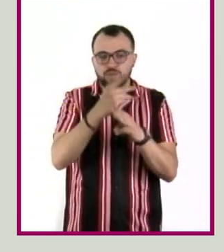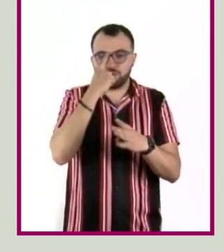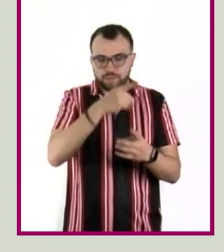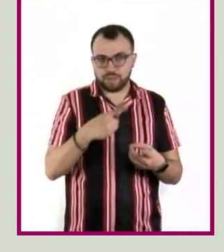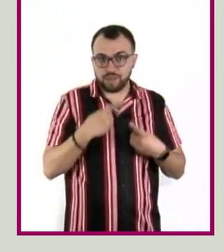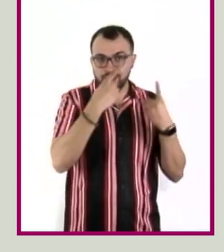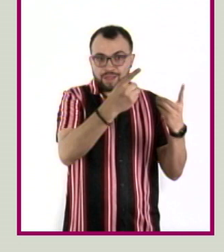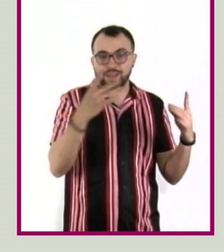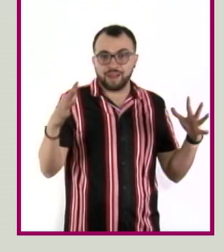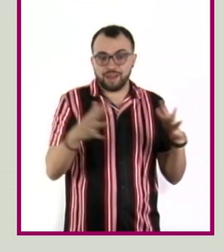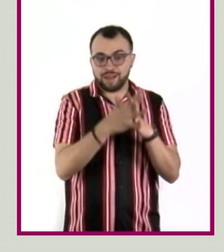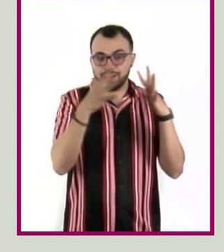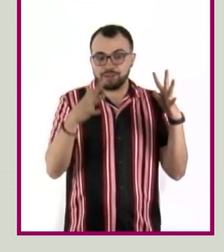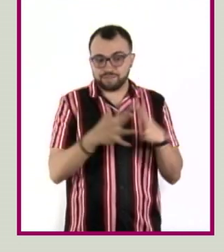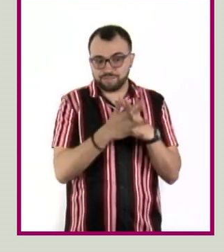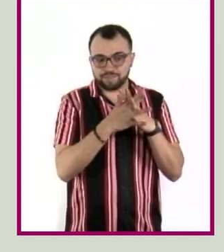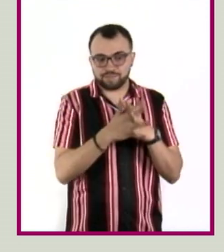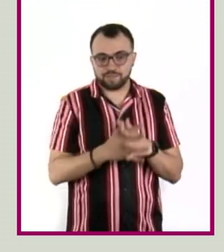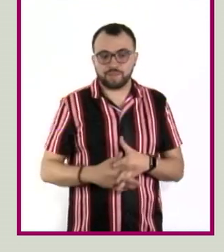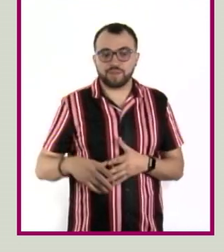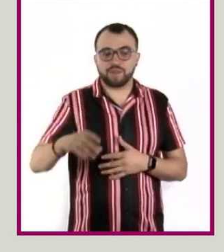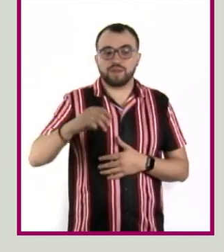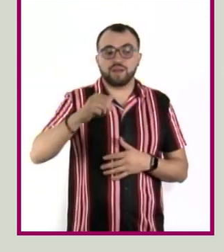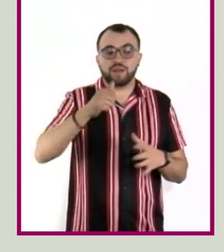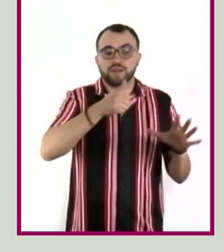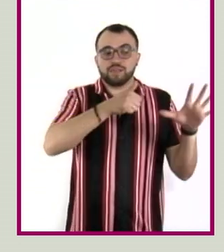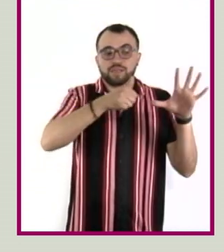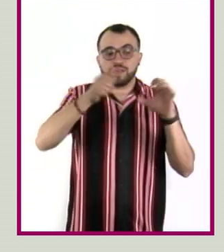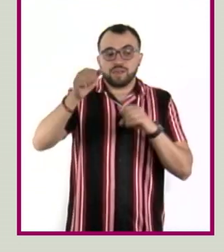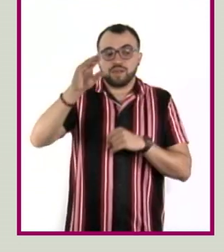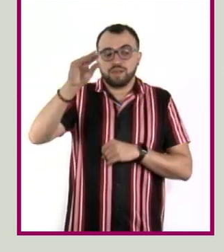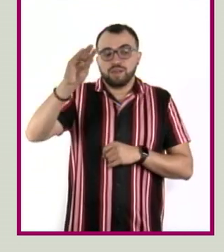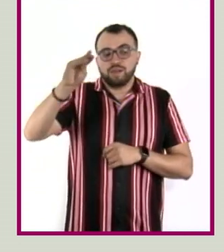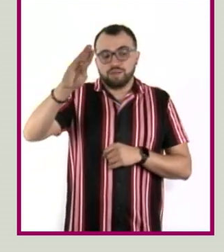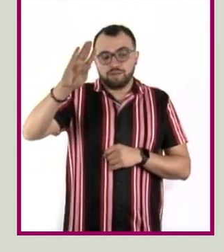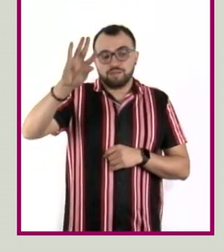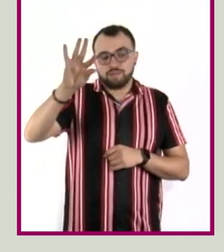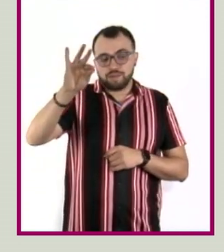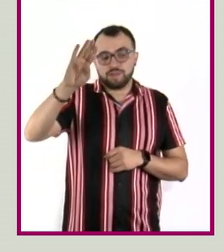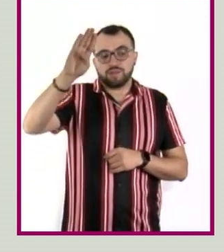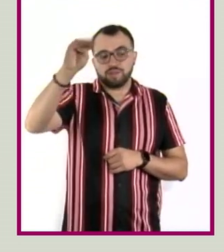de la guerra, 649.000 millones de dólares correspondieron al